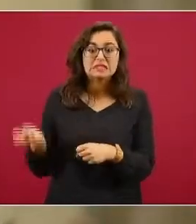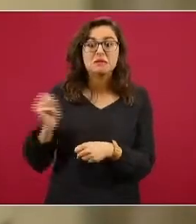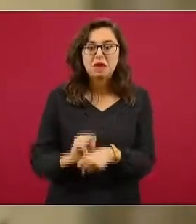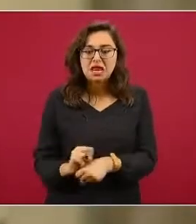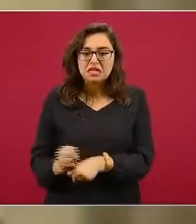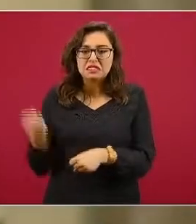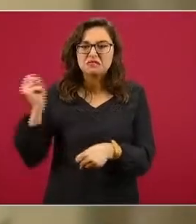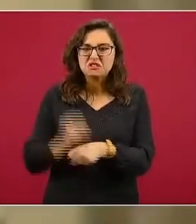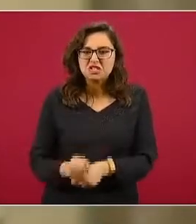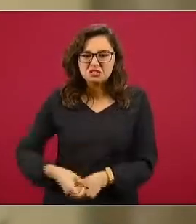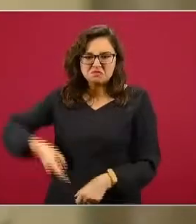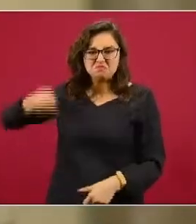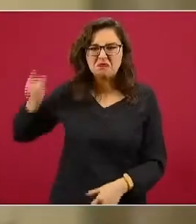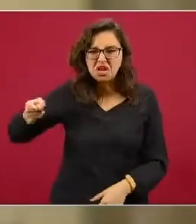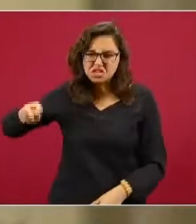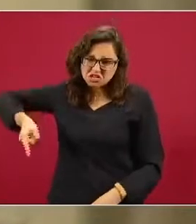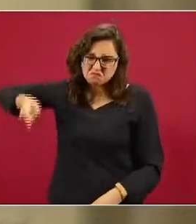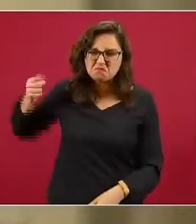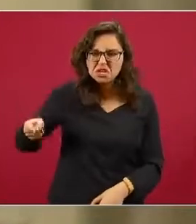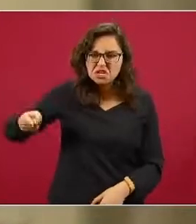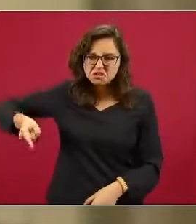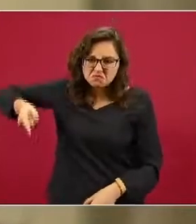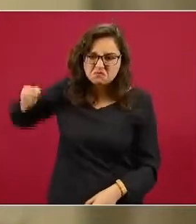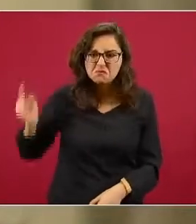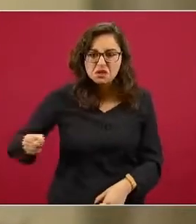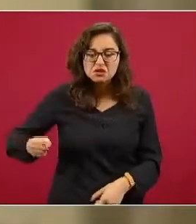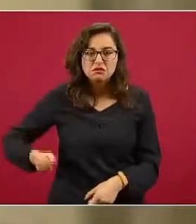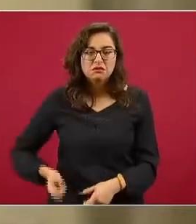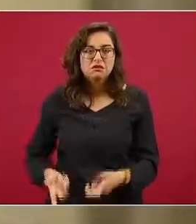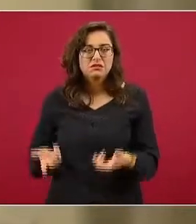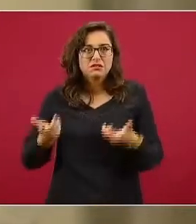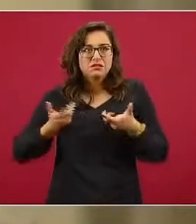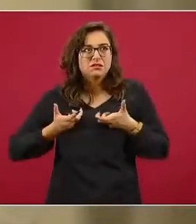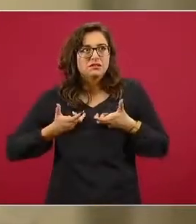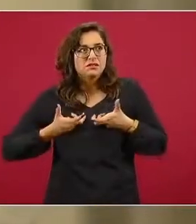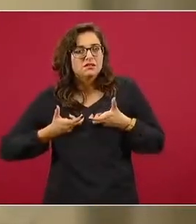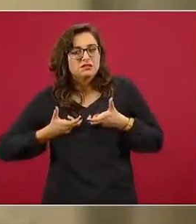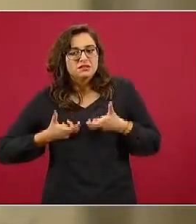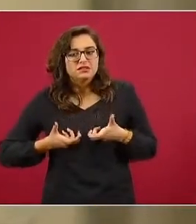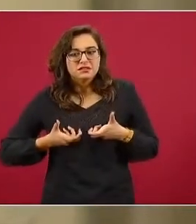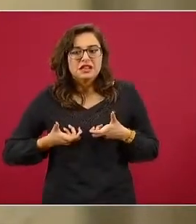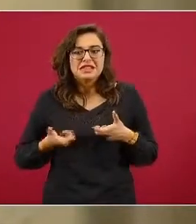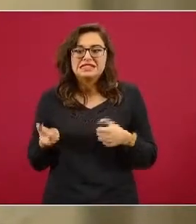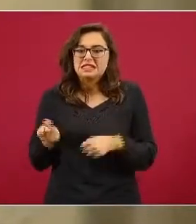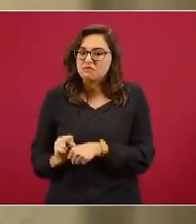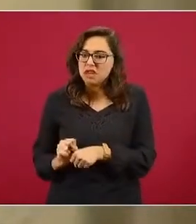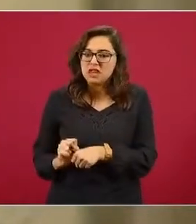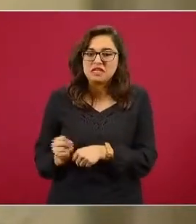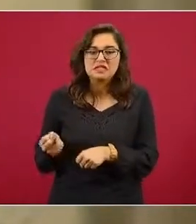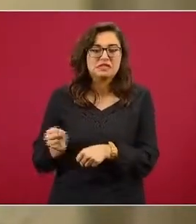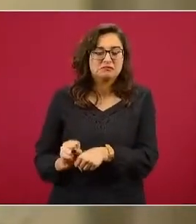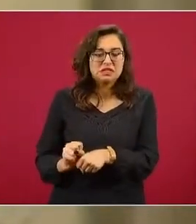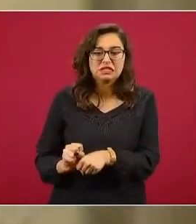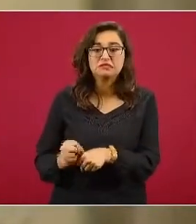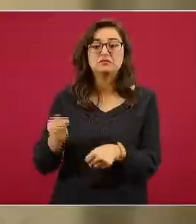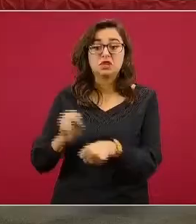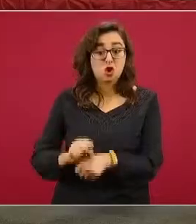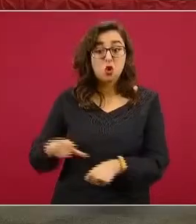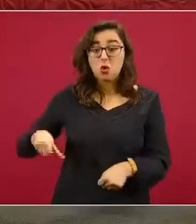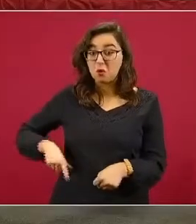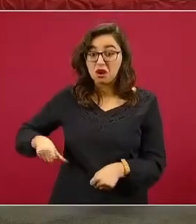constantemente está amenazando con activar el botón de pánico, porque cada semana nos dice el